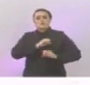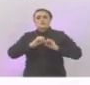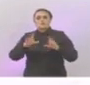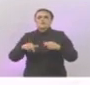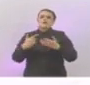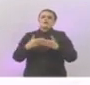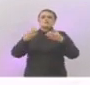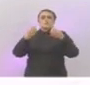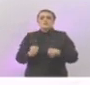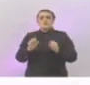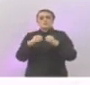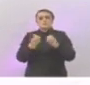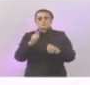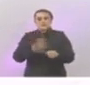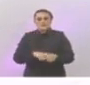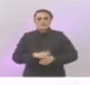social.